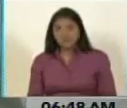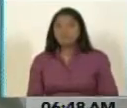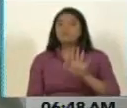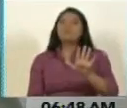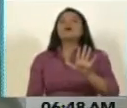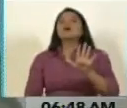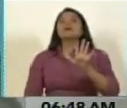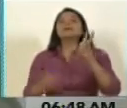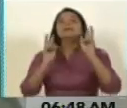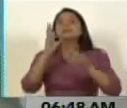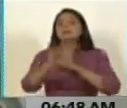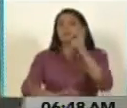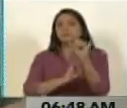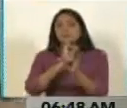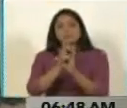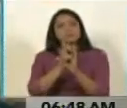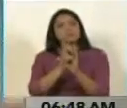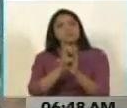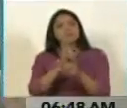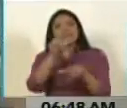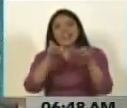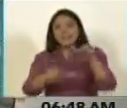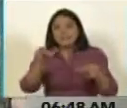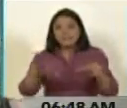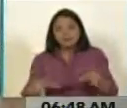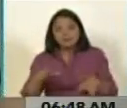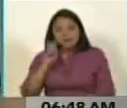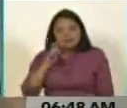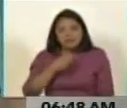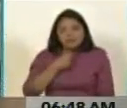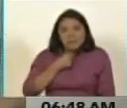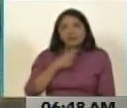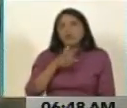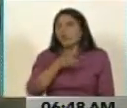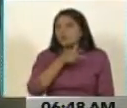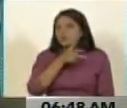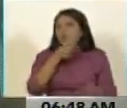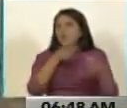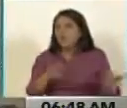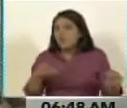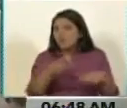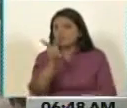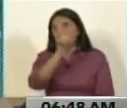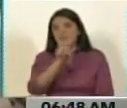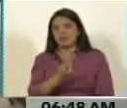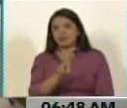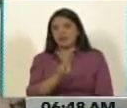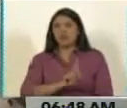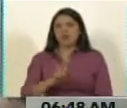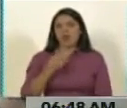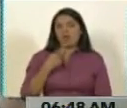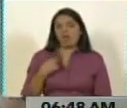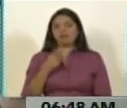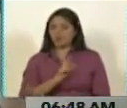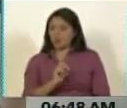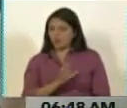puedo decir que los programadores tienen la mirada en la música venezolana, que yo creo, y esto no es por chuvinismo, es una